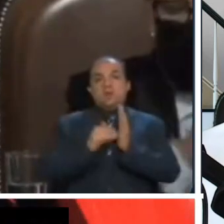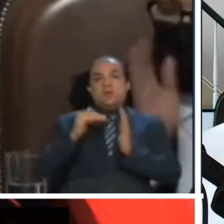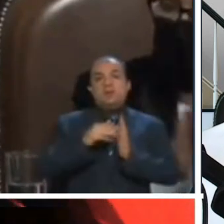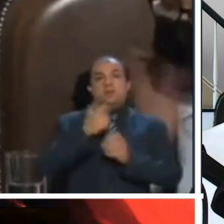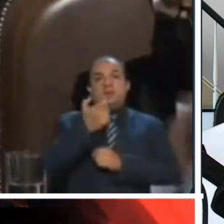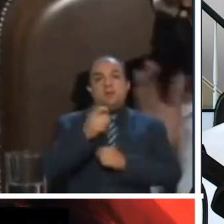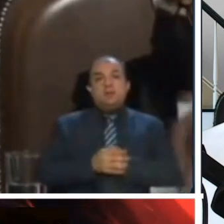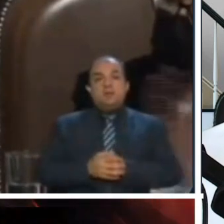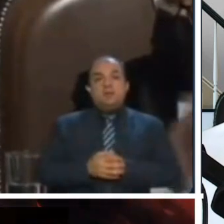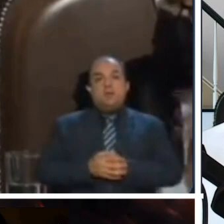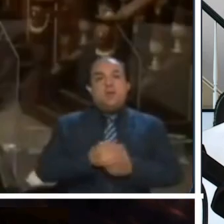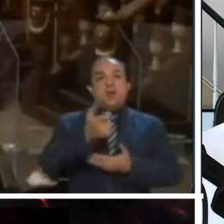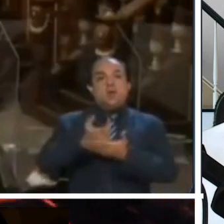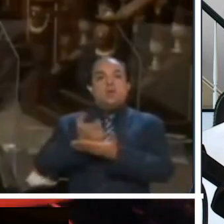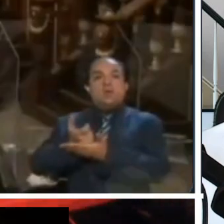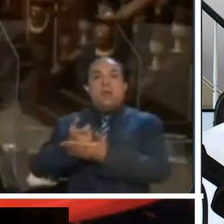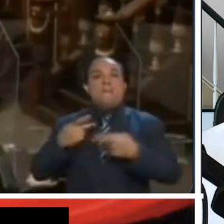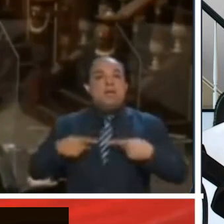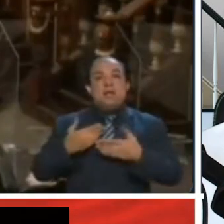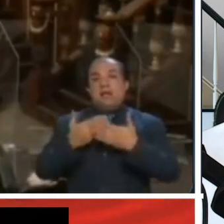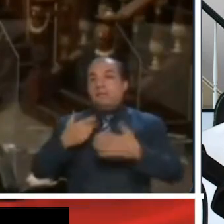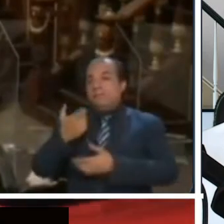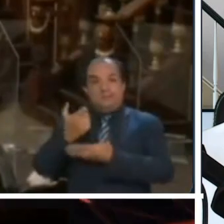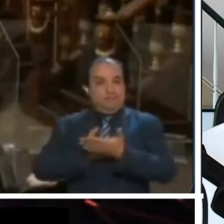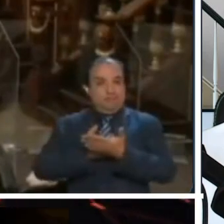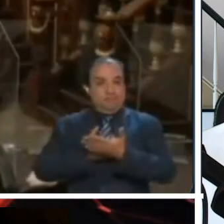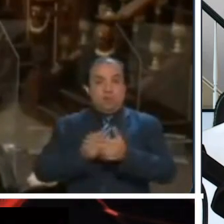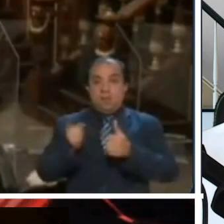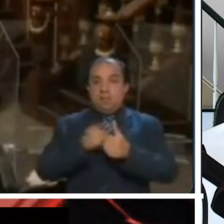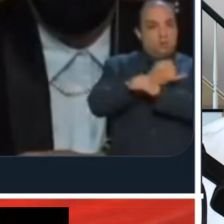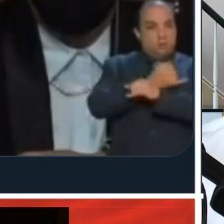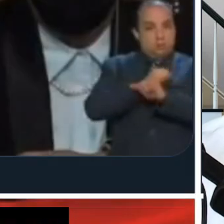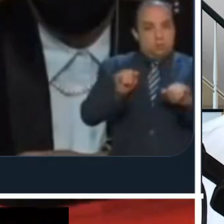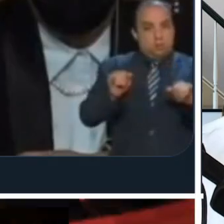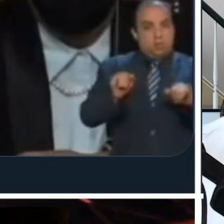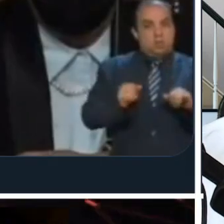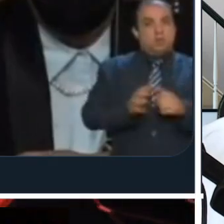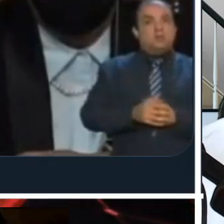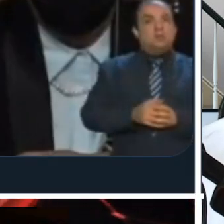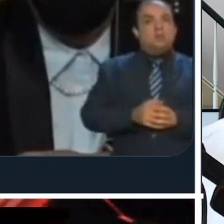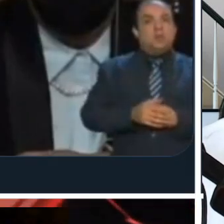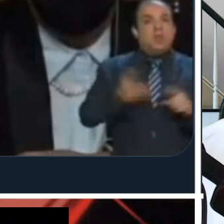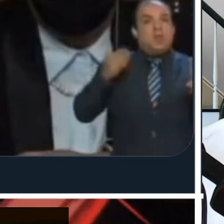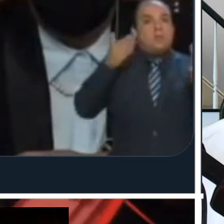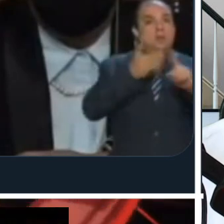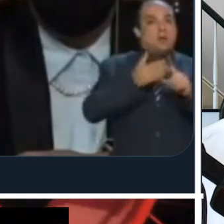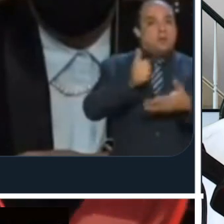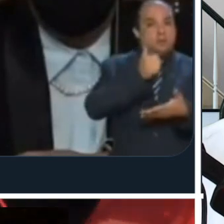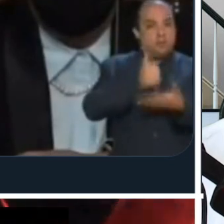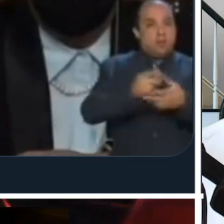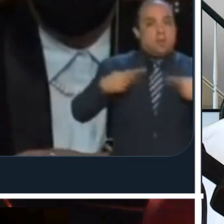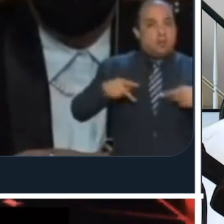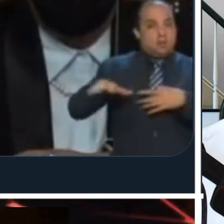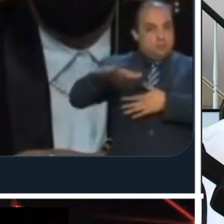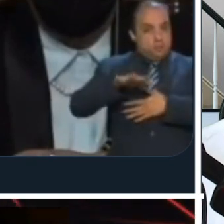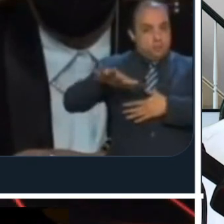cobrando a quien antes no se cobraba, principalmente a los grandes. Dice Claudia Sheinbaum que